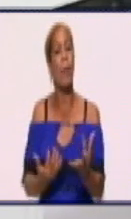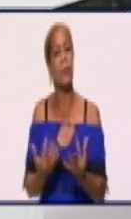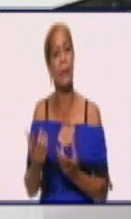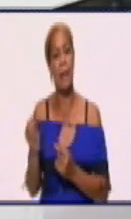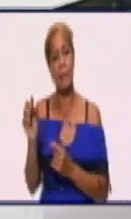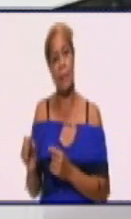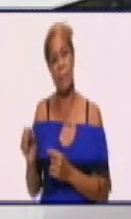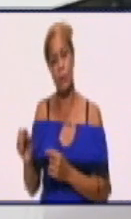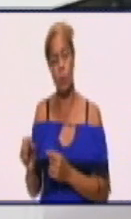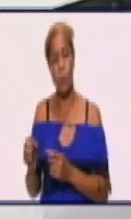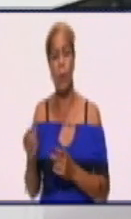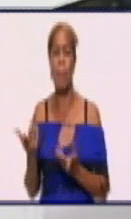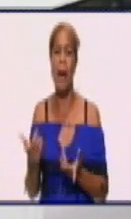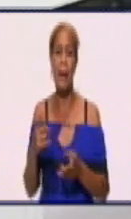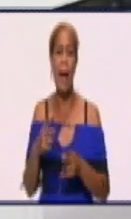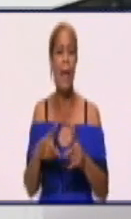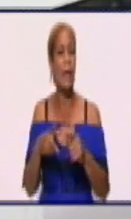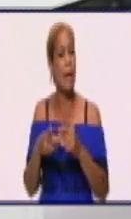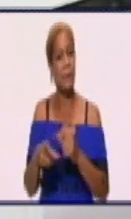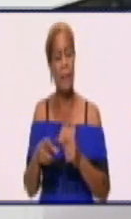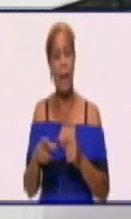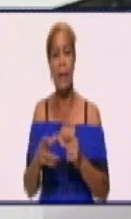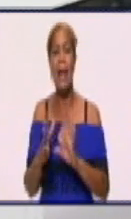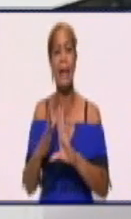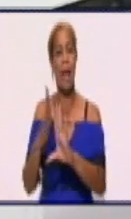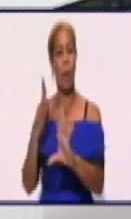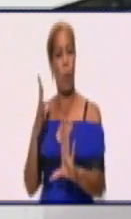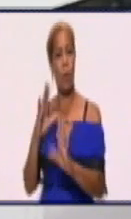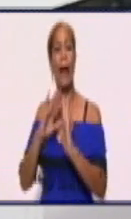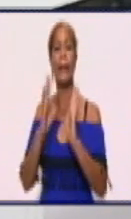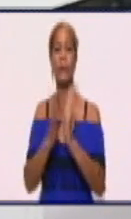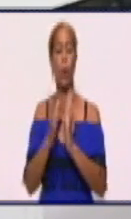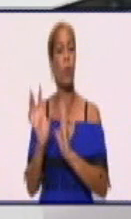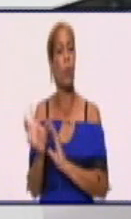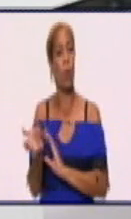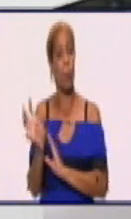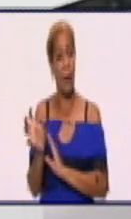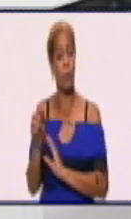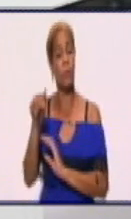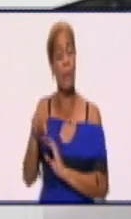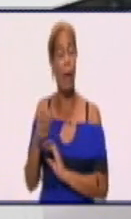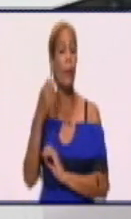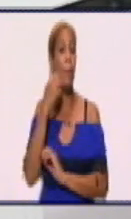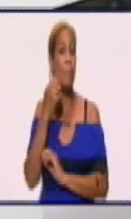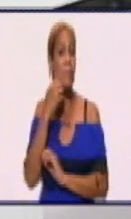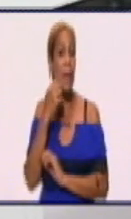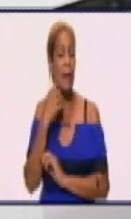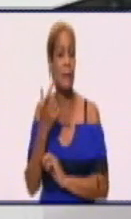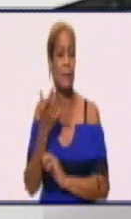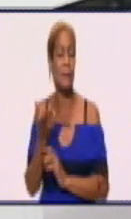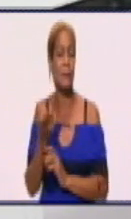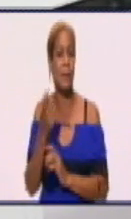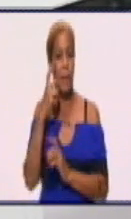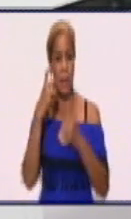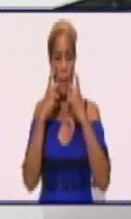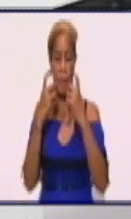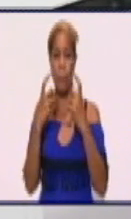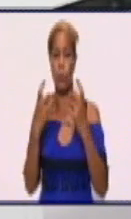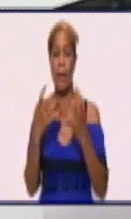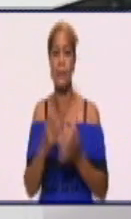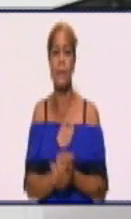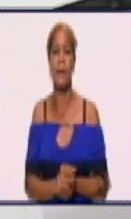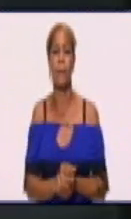bancos y entonces me imagino que ahora en estos tiempos de covite ha tenido mayor protagonismo antes por supuesto bien